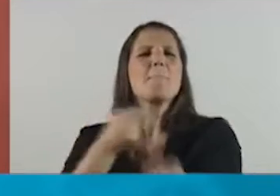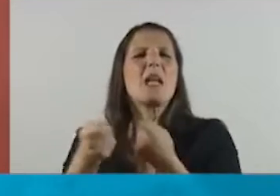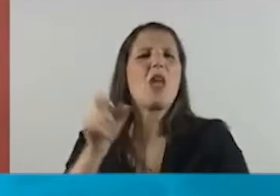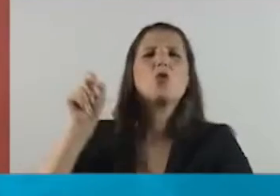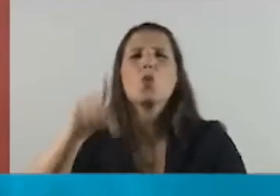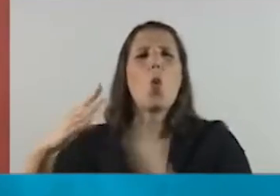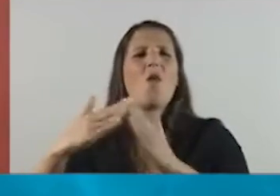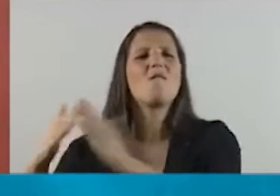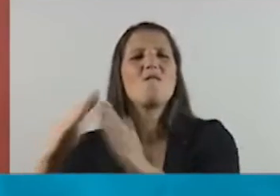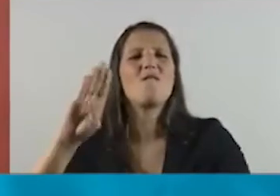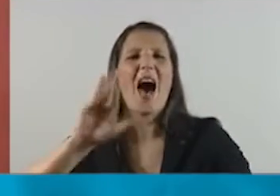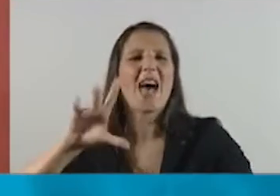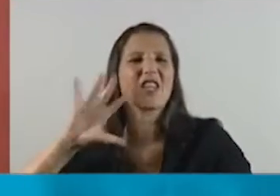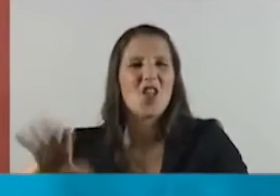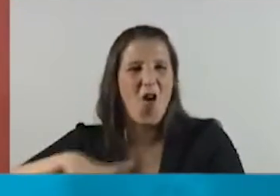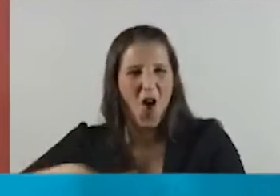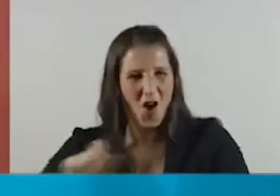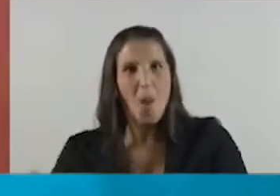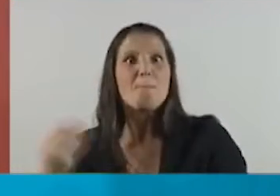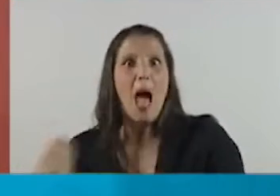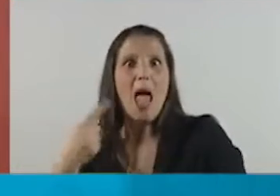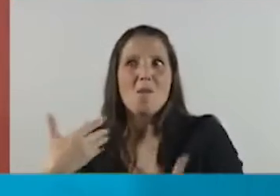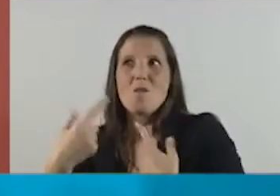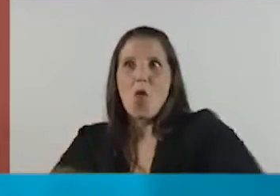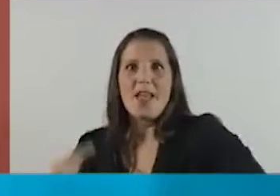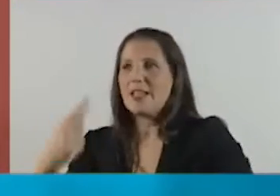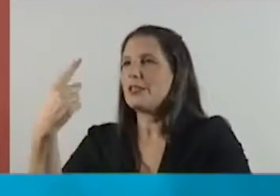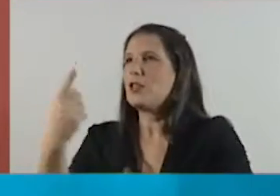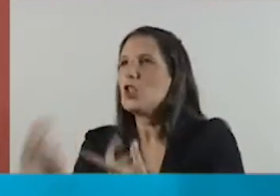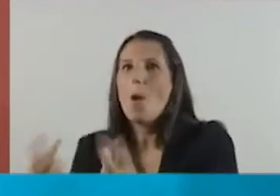más baratos y como lo dije en aquel momento sin intermediarios